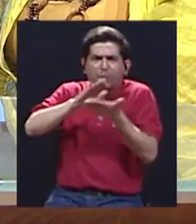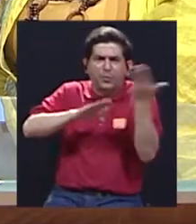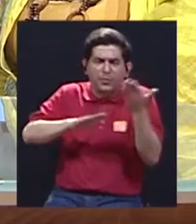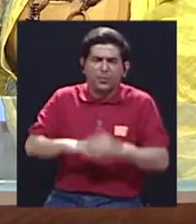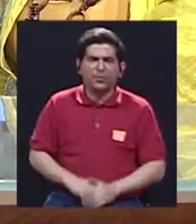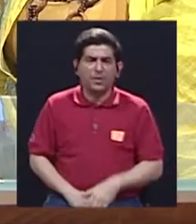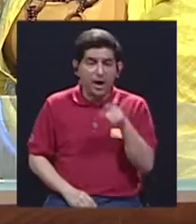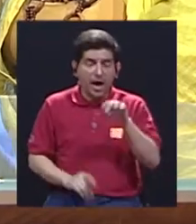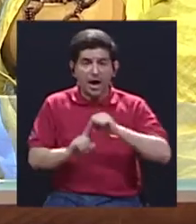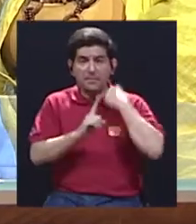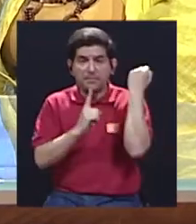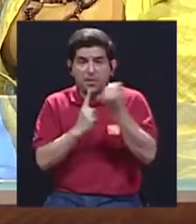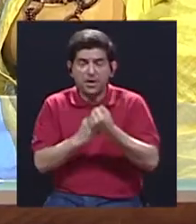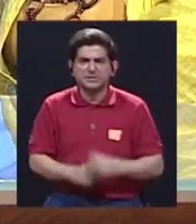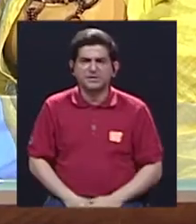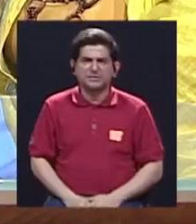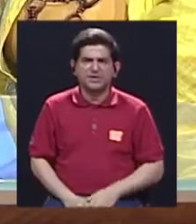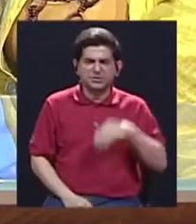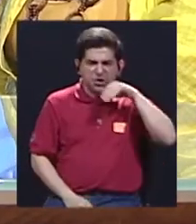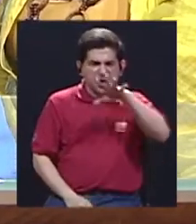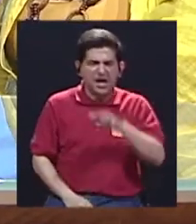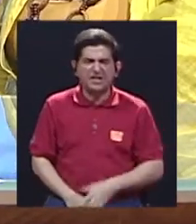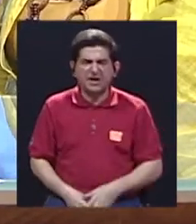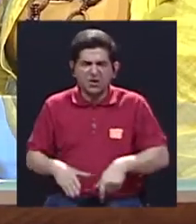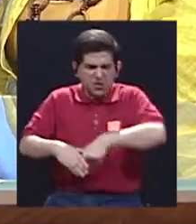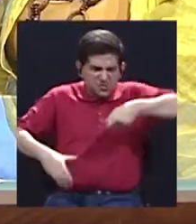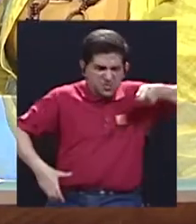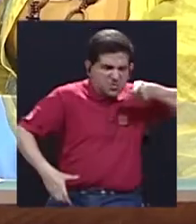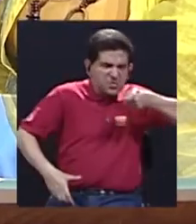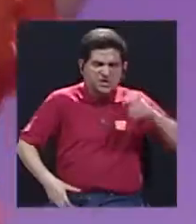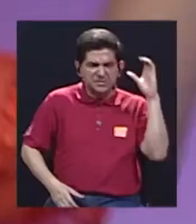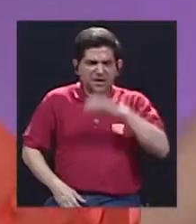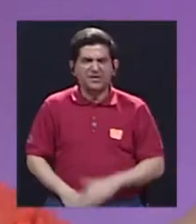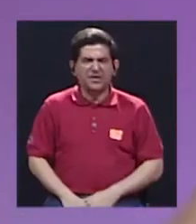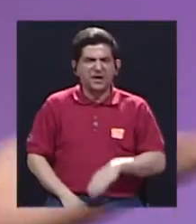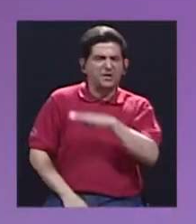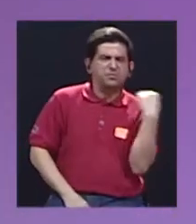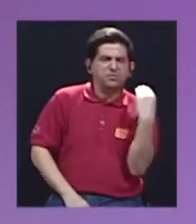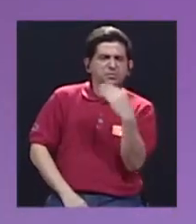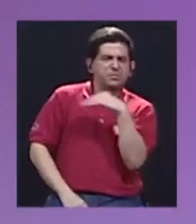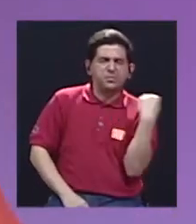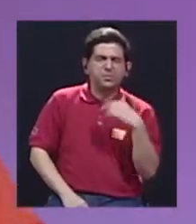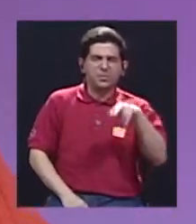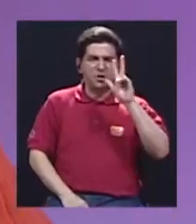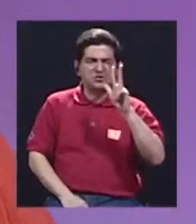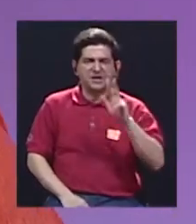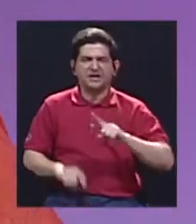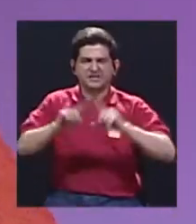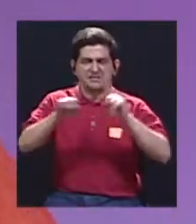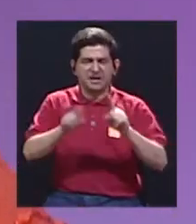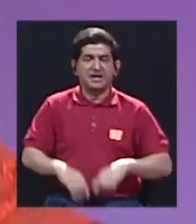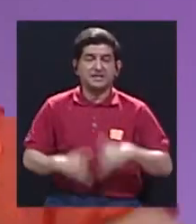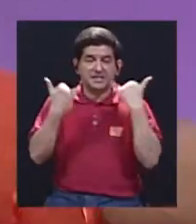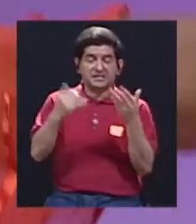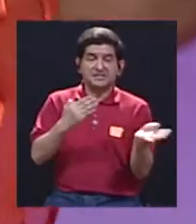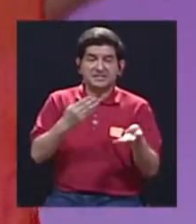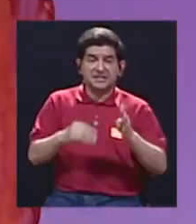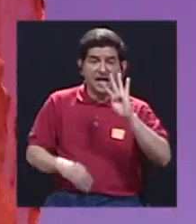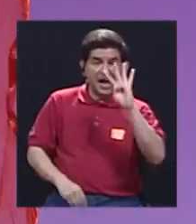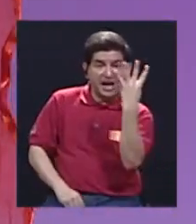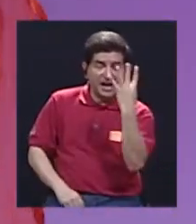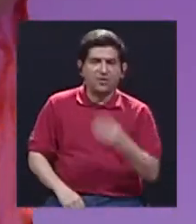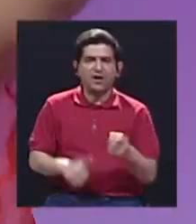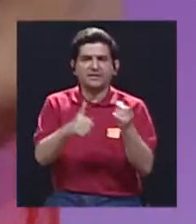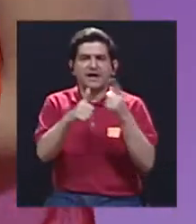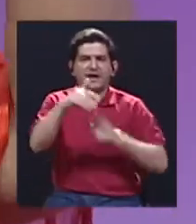aterrado por lo que había hecho el dragón agarró una espada y se fue en pos de la serpiente le cortó una dos tres cabezas y cuando iba para la cuarta sale